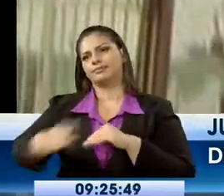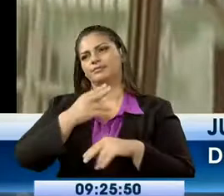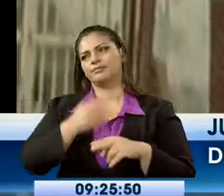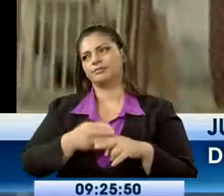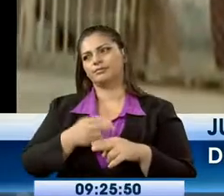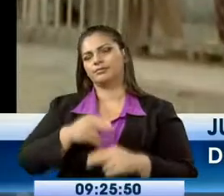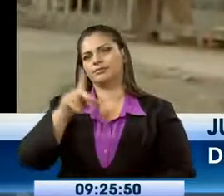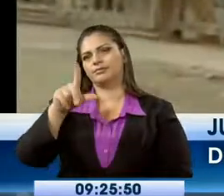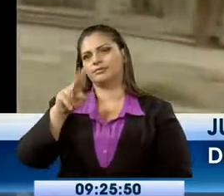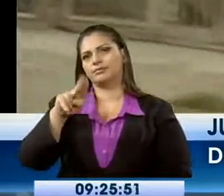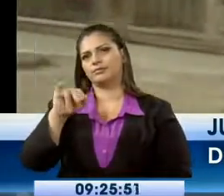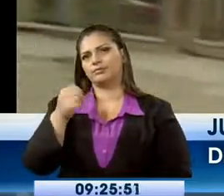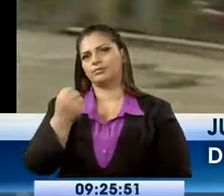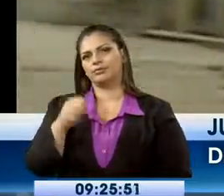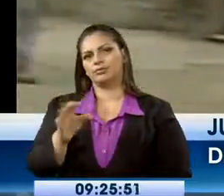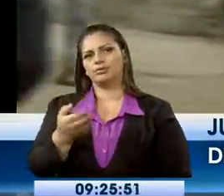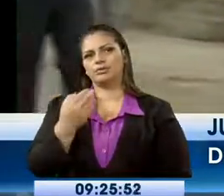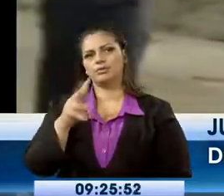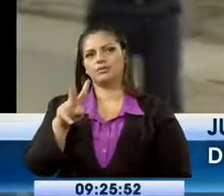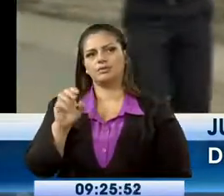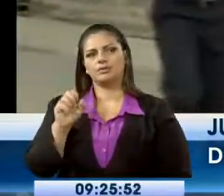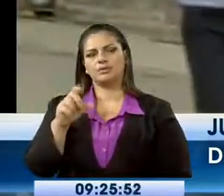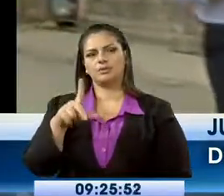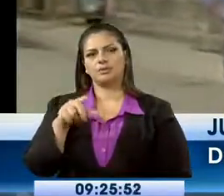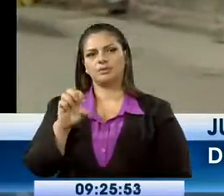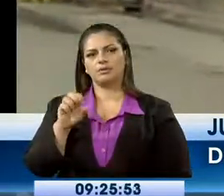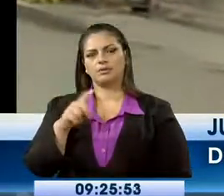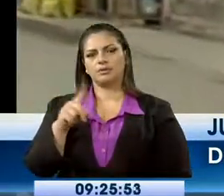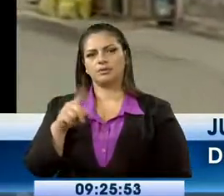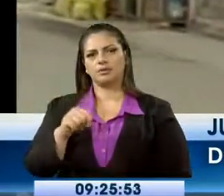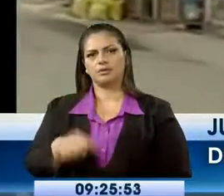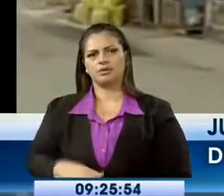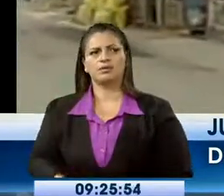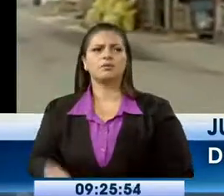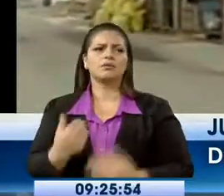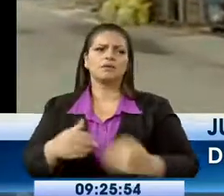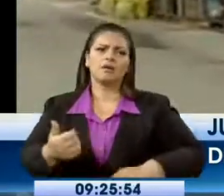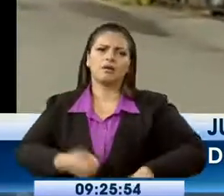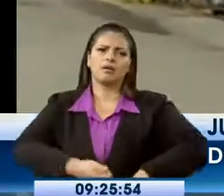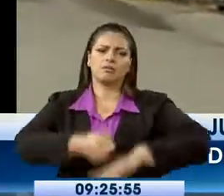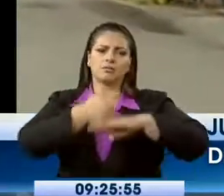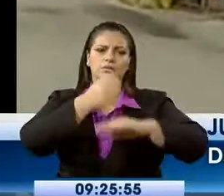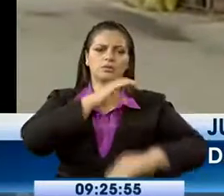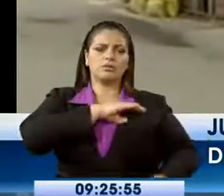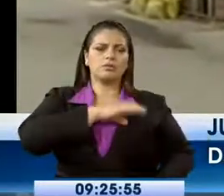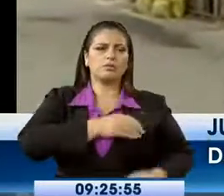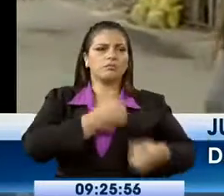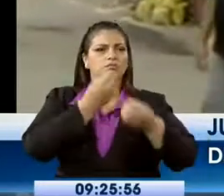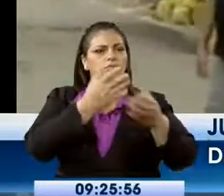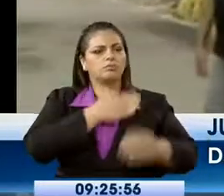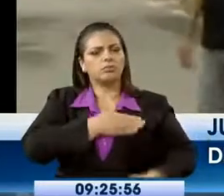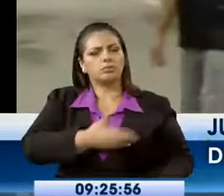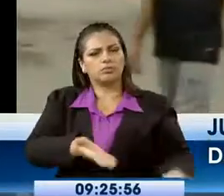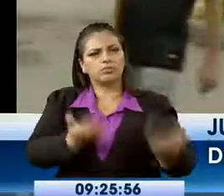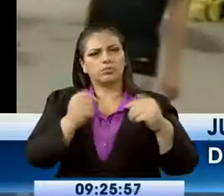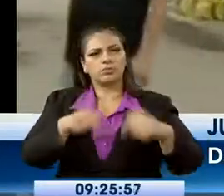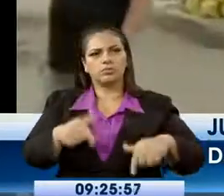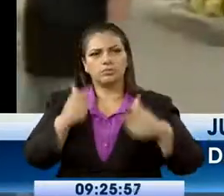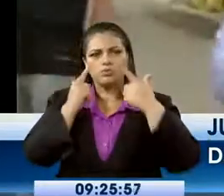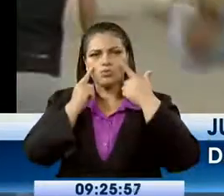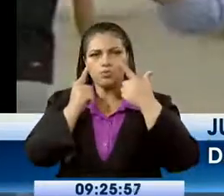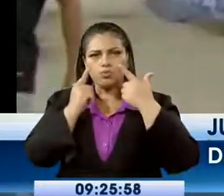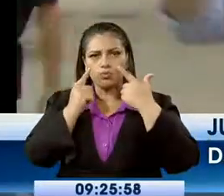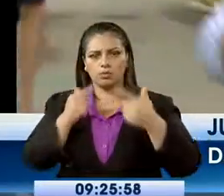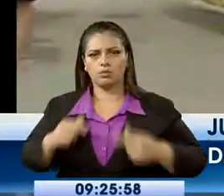ya hablamos con las autoridades de lo que es seguridad para que también implementen un poco más de resguardo policial. Eso es lo que nos